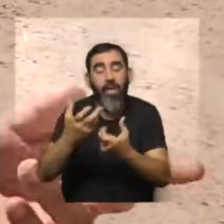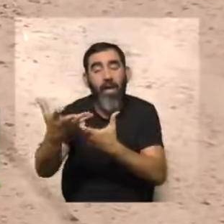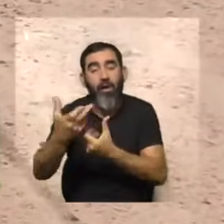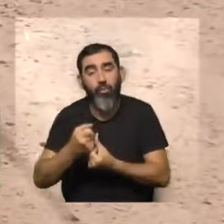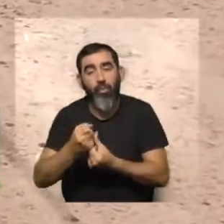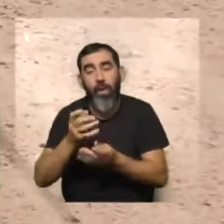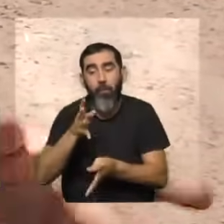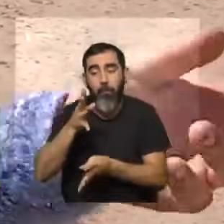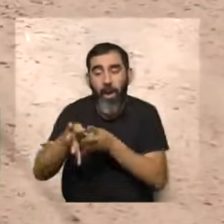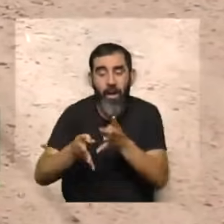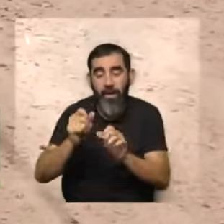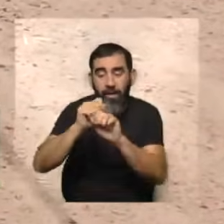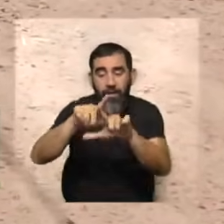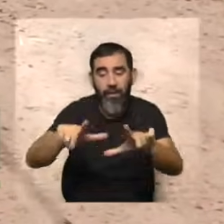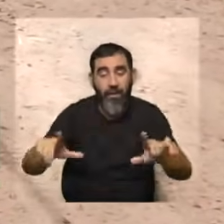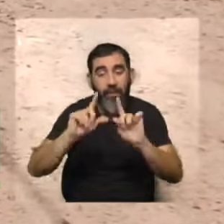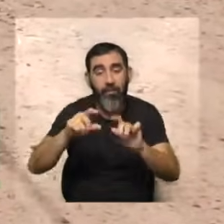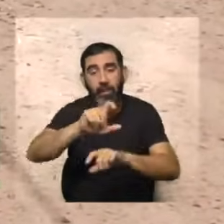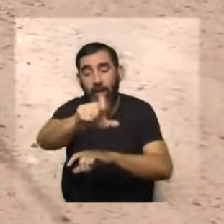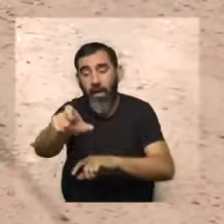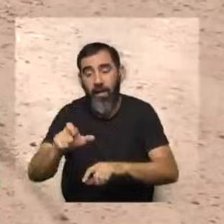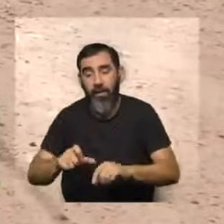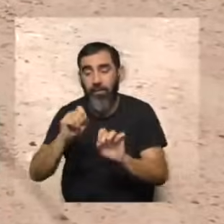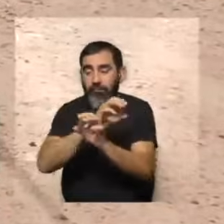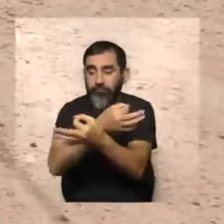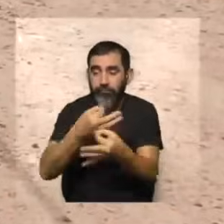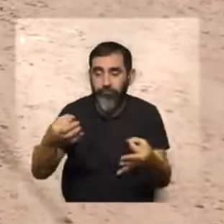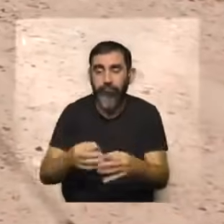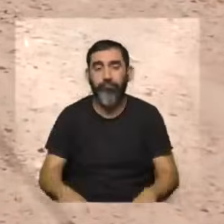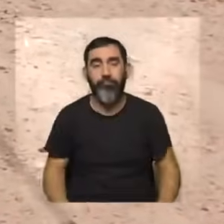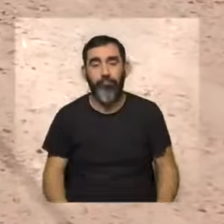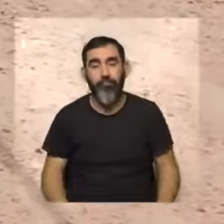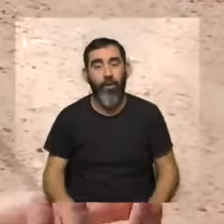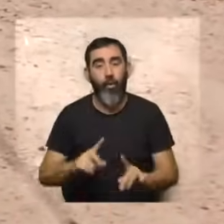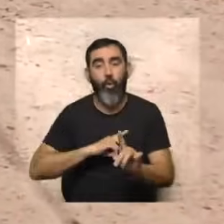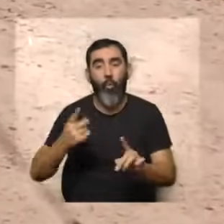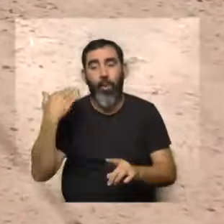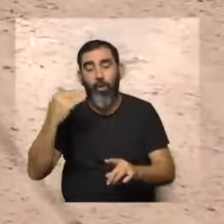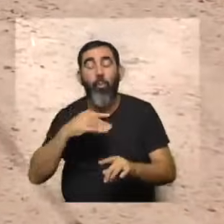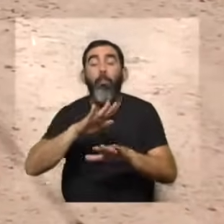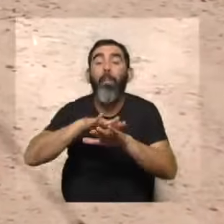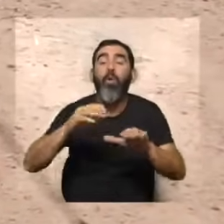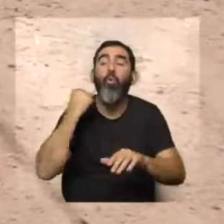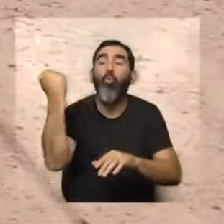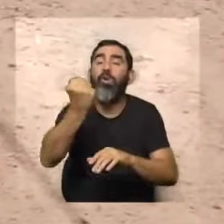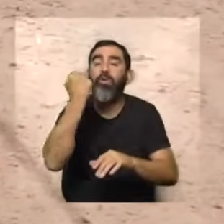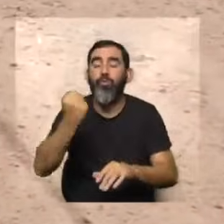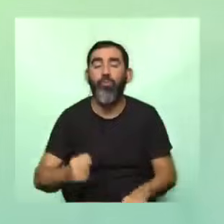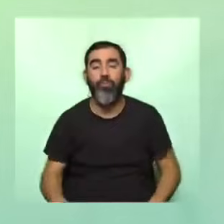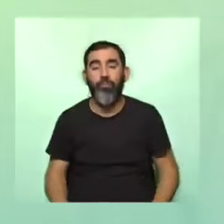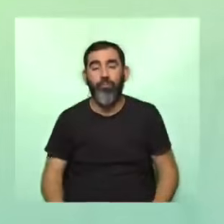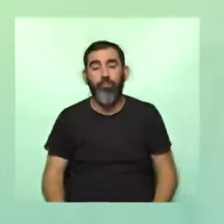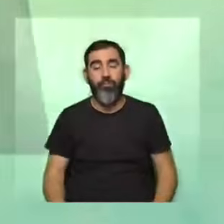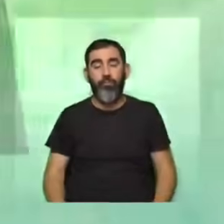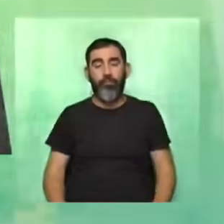trajeran alguna máquina o algo para limpiar las canaletas y dejar todo bien. No para nosotros los grandes, sino para los niños, que es lo principal.